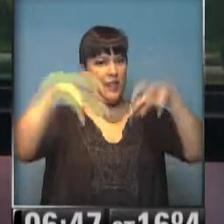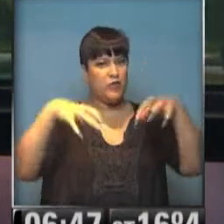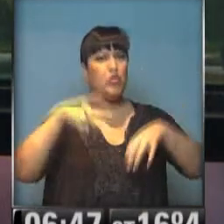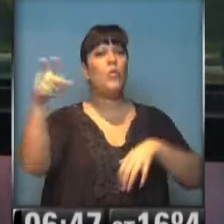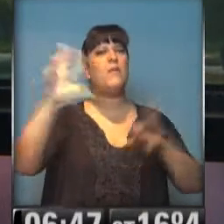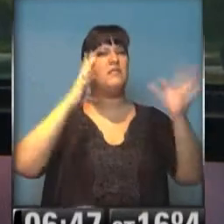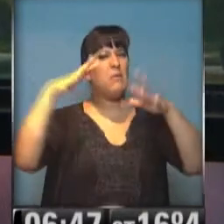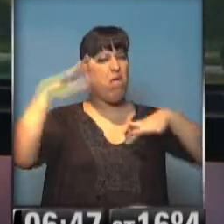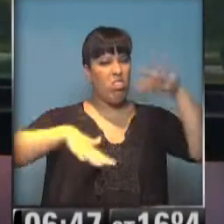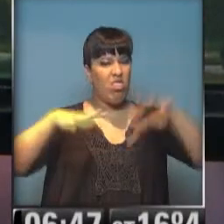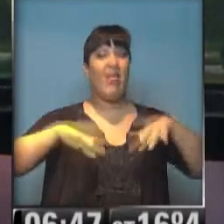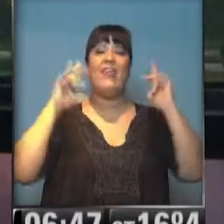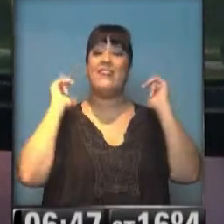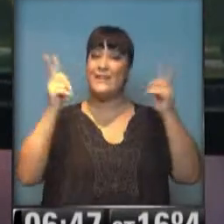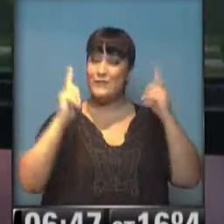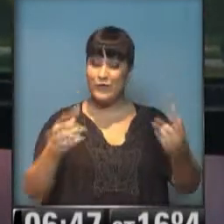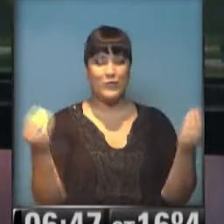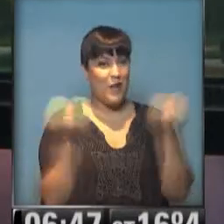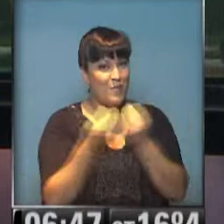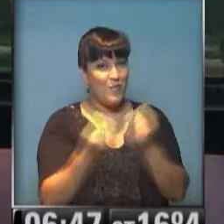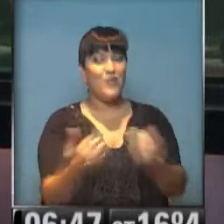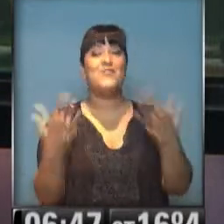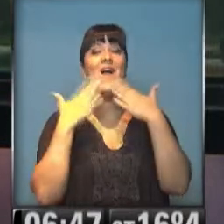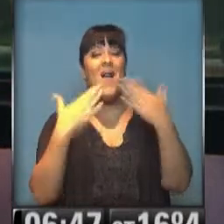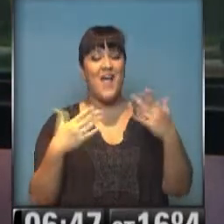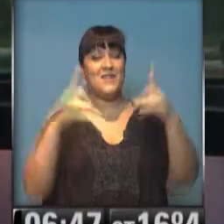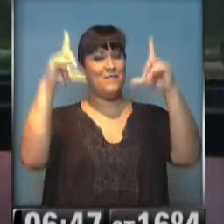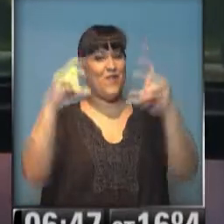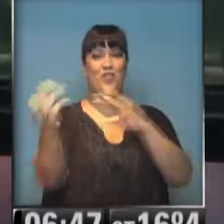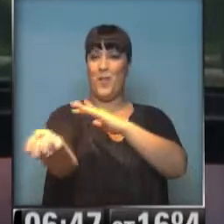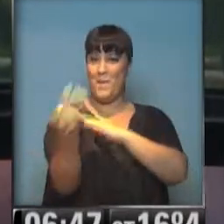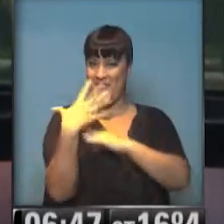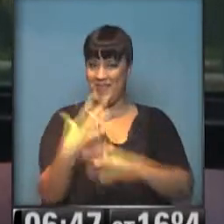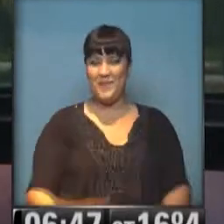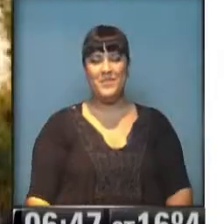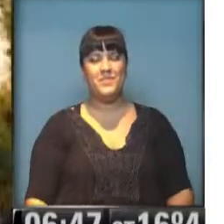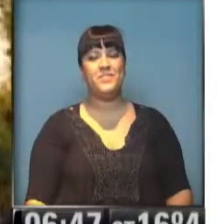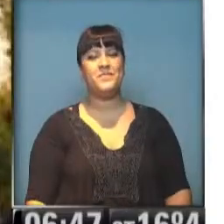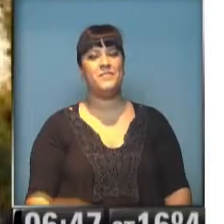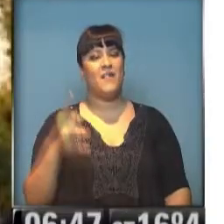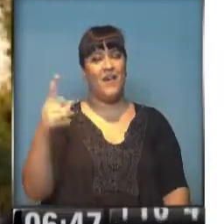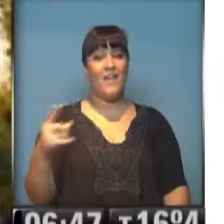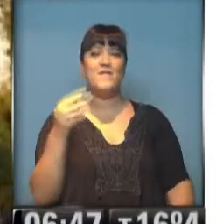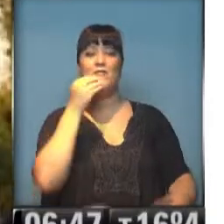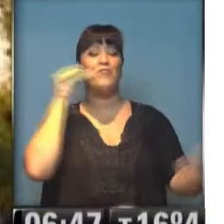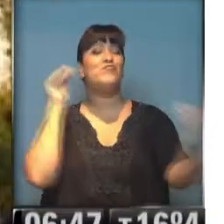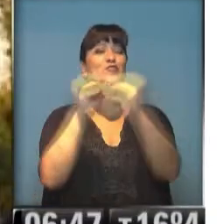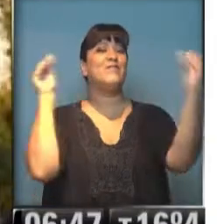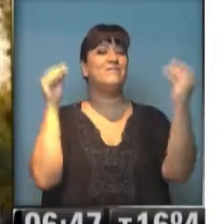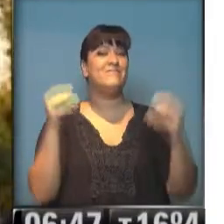inestable. Disfrútalo mucho, gracias por compartir con nosotros esta foto. Está para darle un pico.